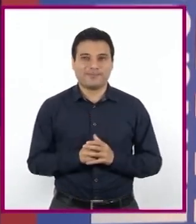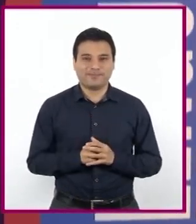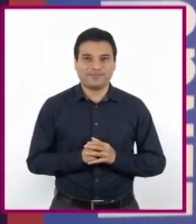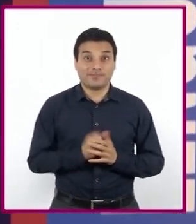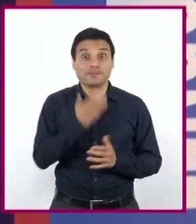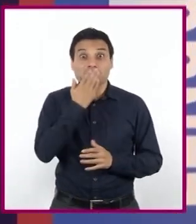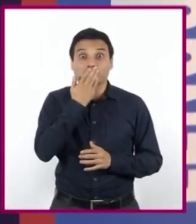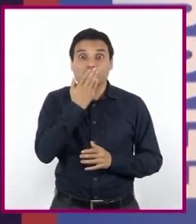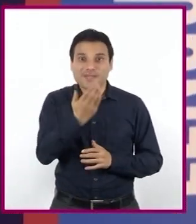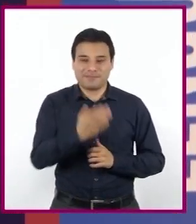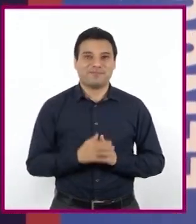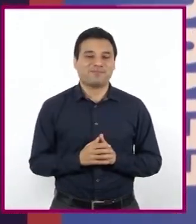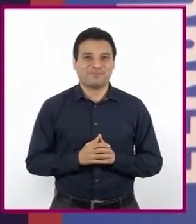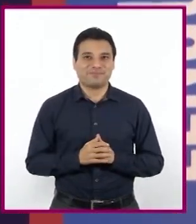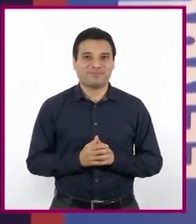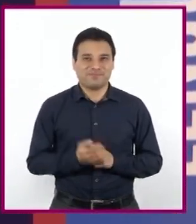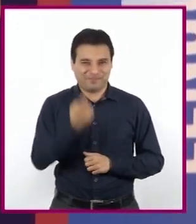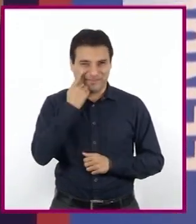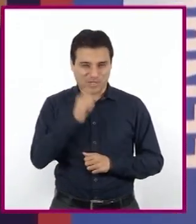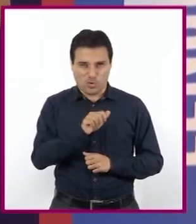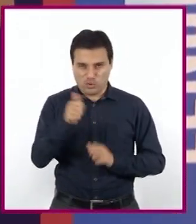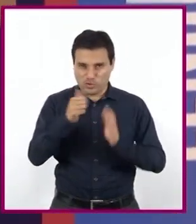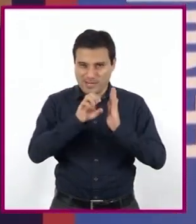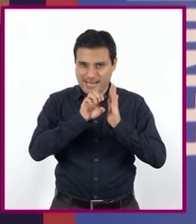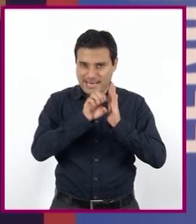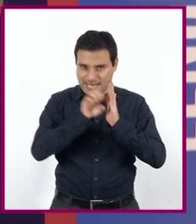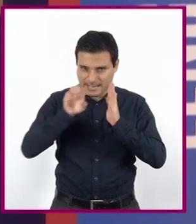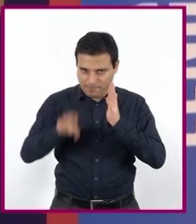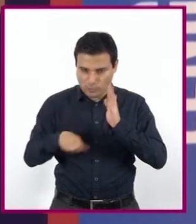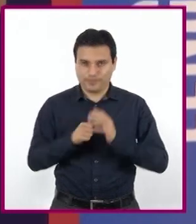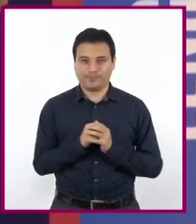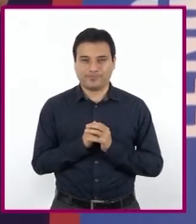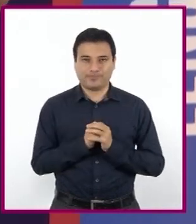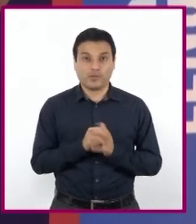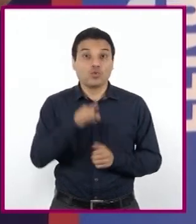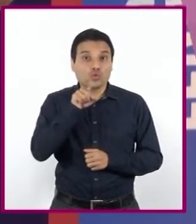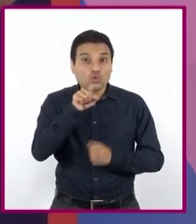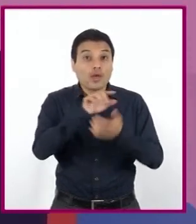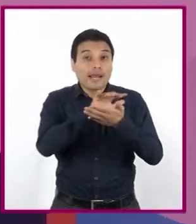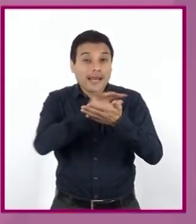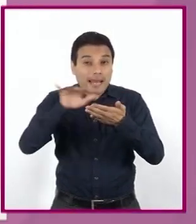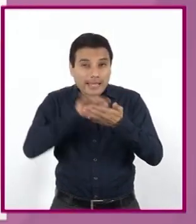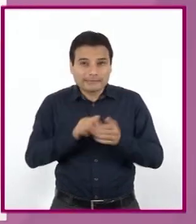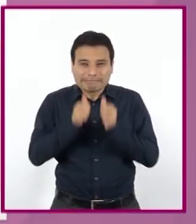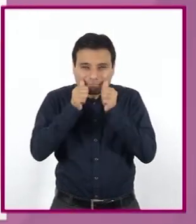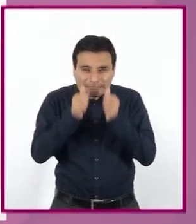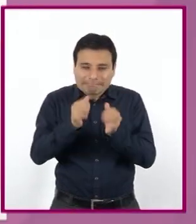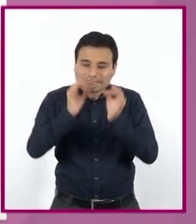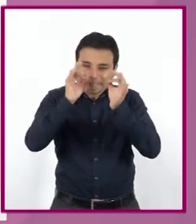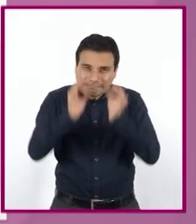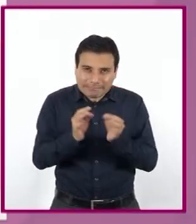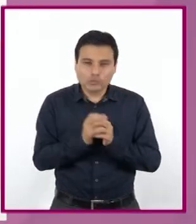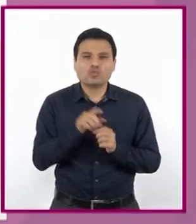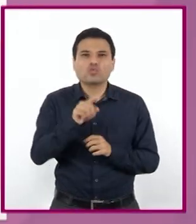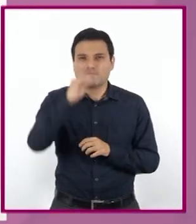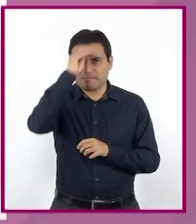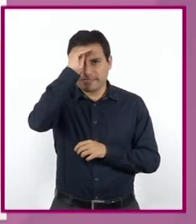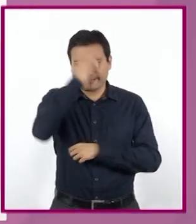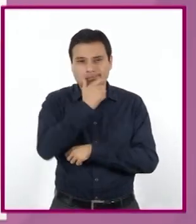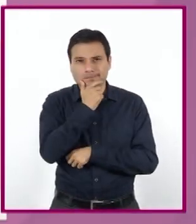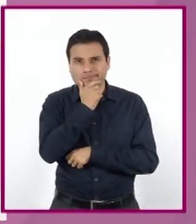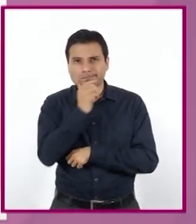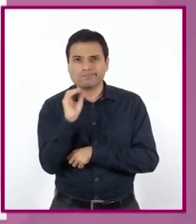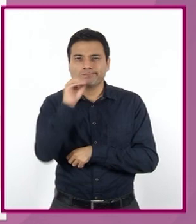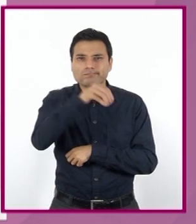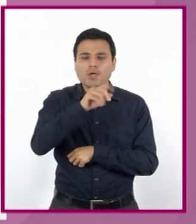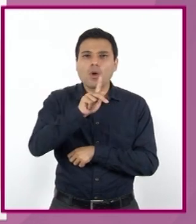Muy bien, continuemos con otro caso. Lean cuidadosamente y piensen en el pronombre que usarían